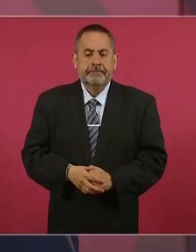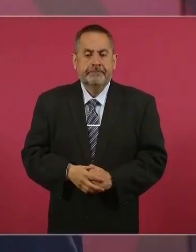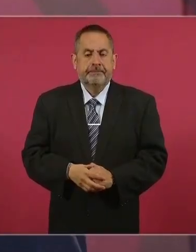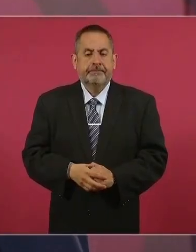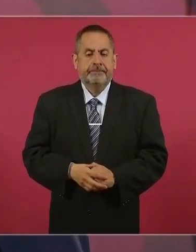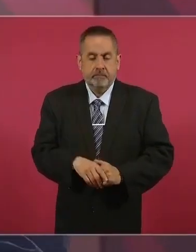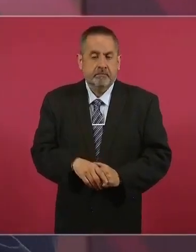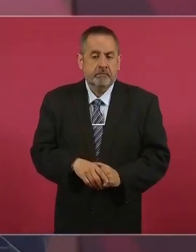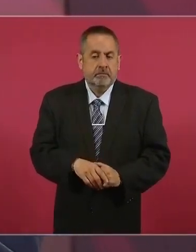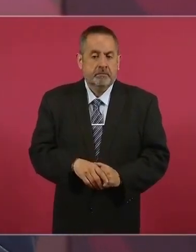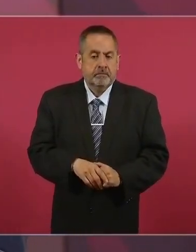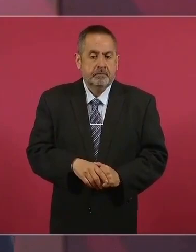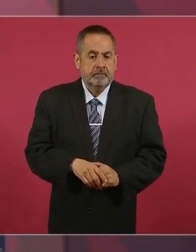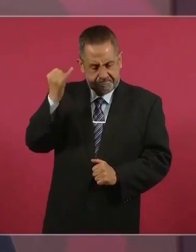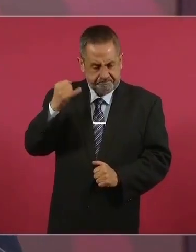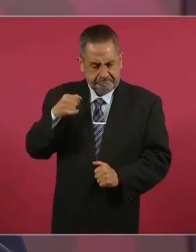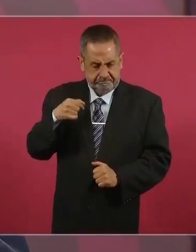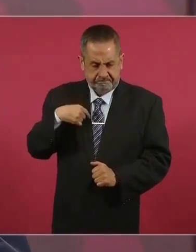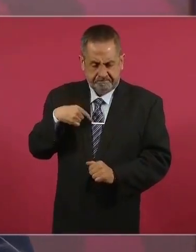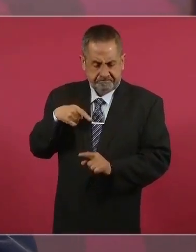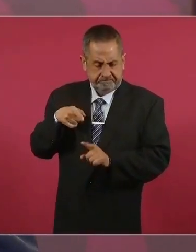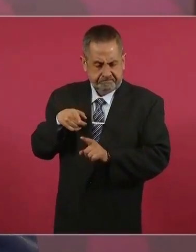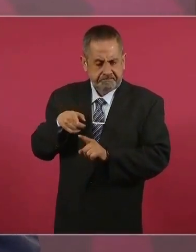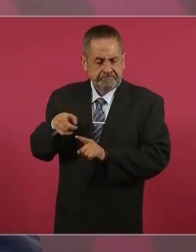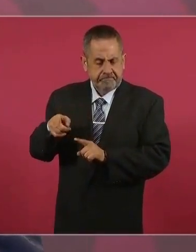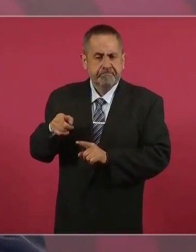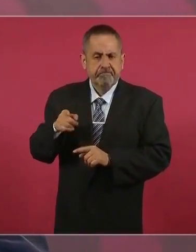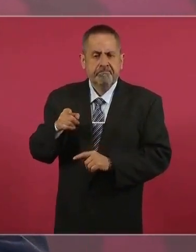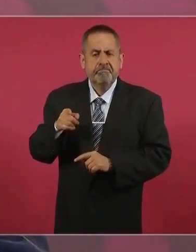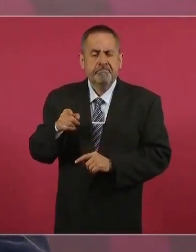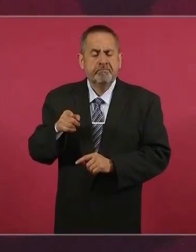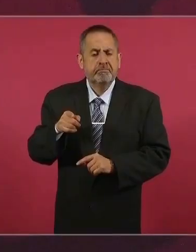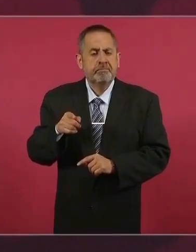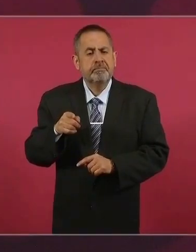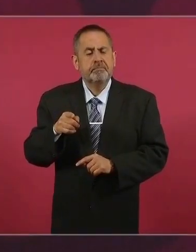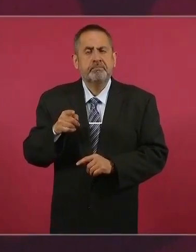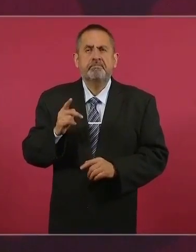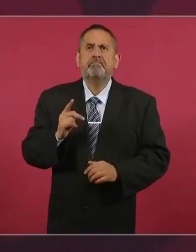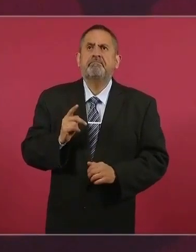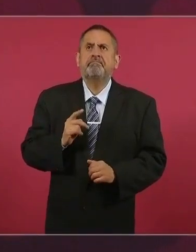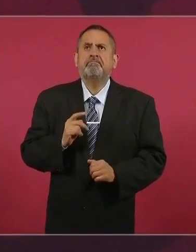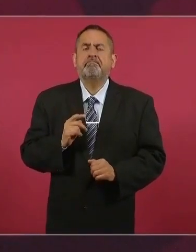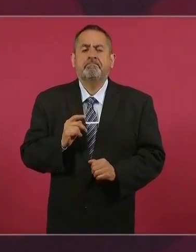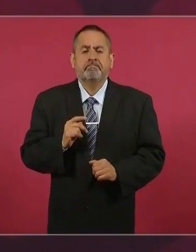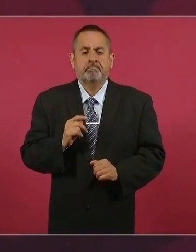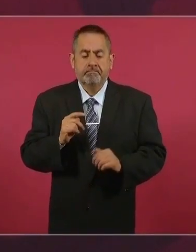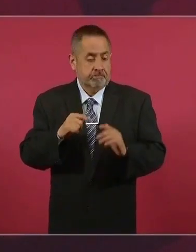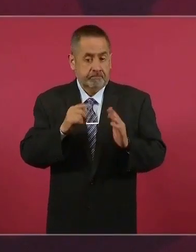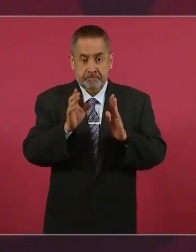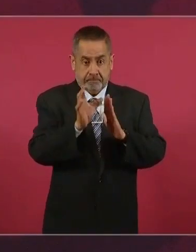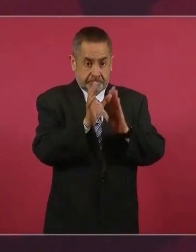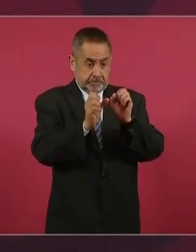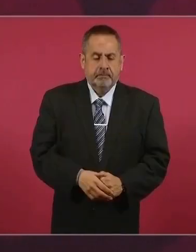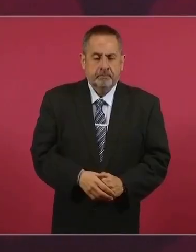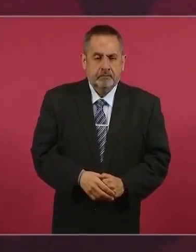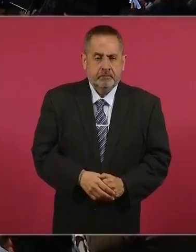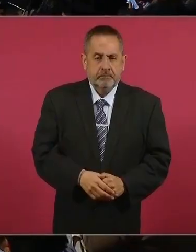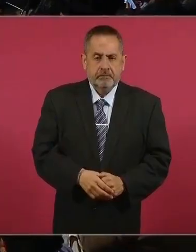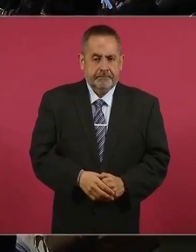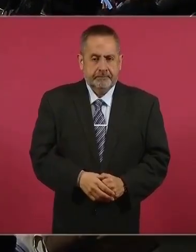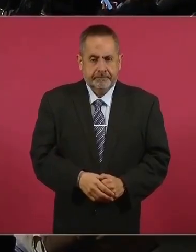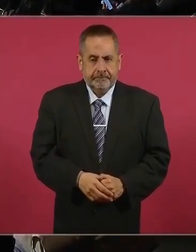Y este criterio quiero que se eleve a rango constitucional